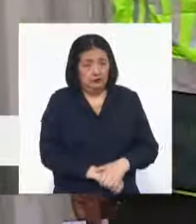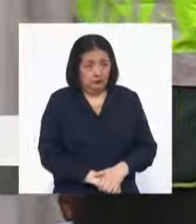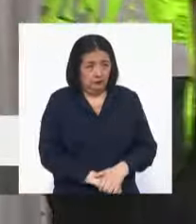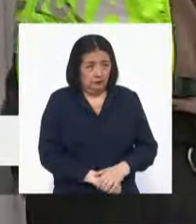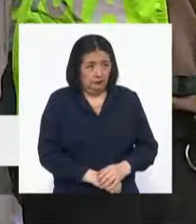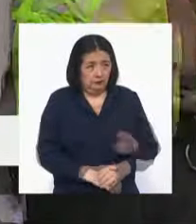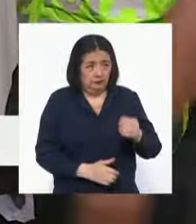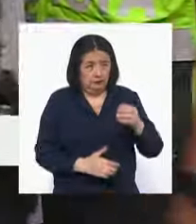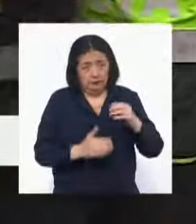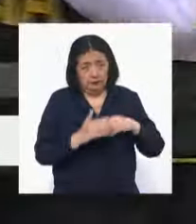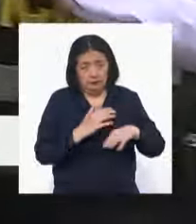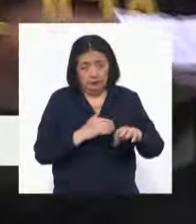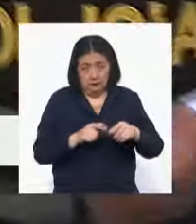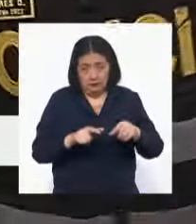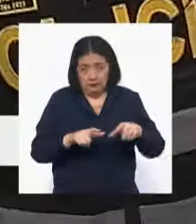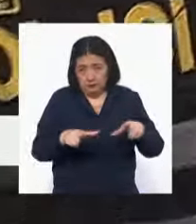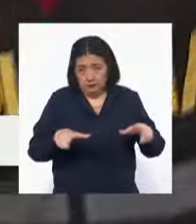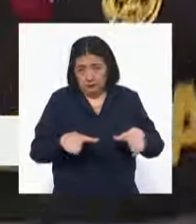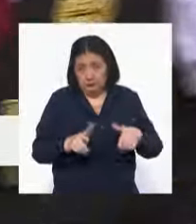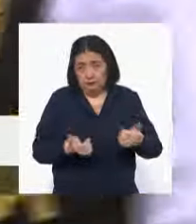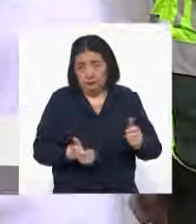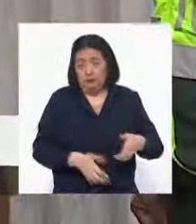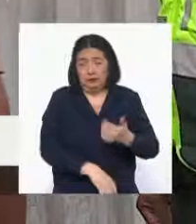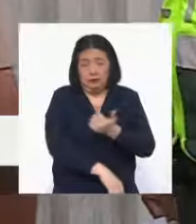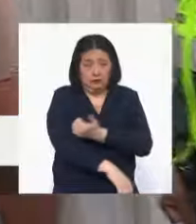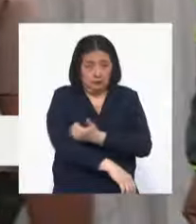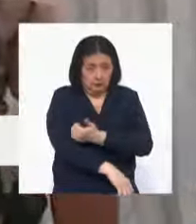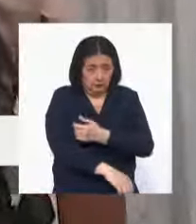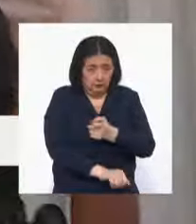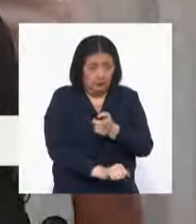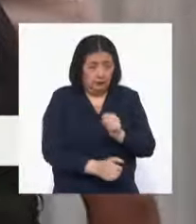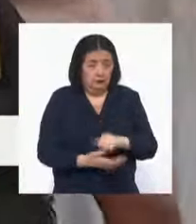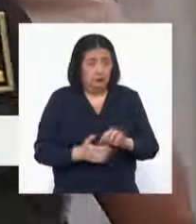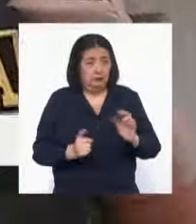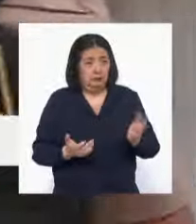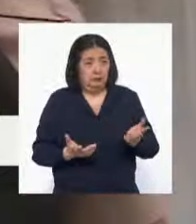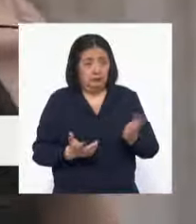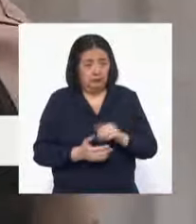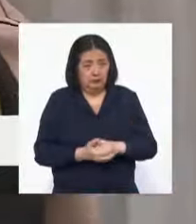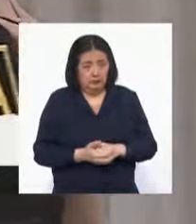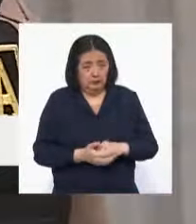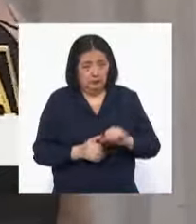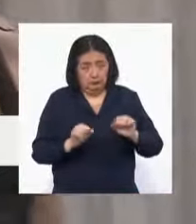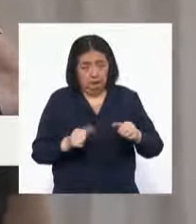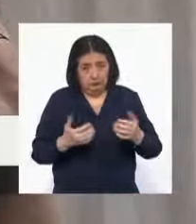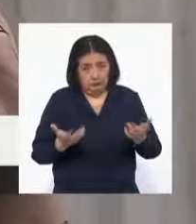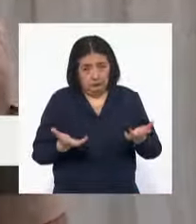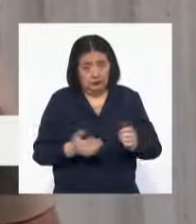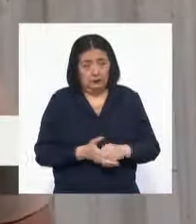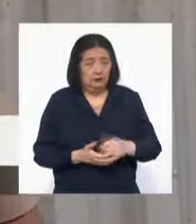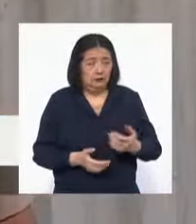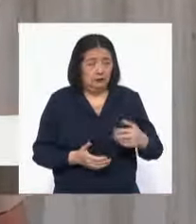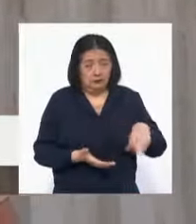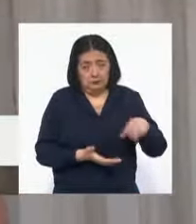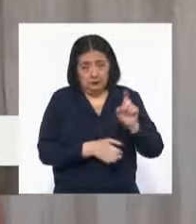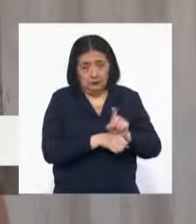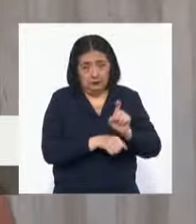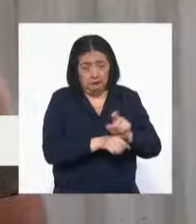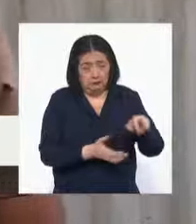dentro de su local en donde tenía una academia de baile.